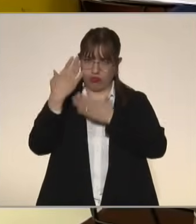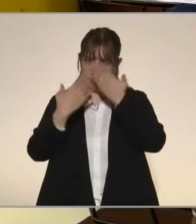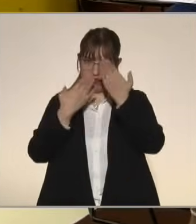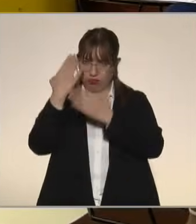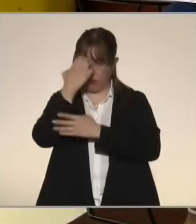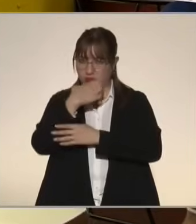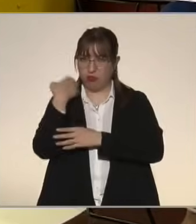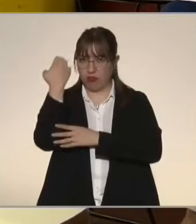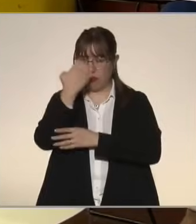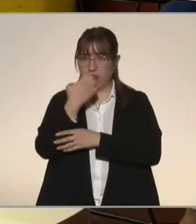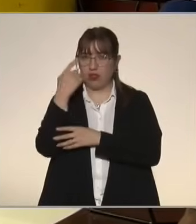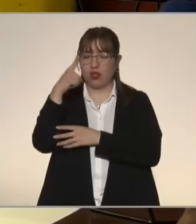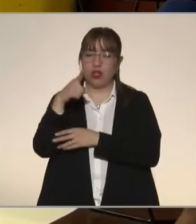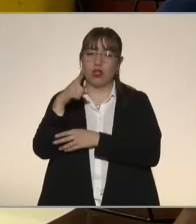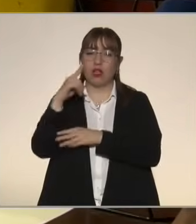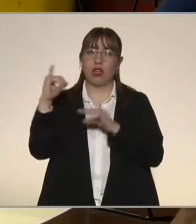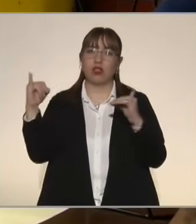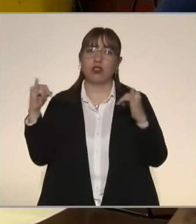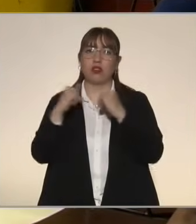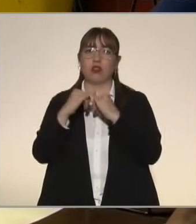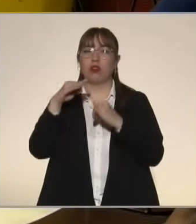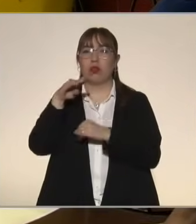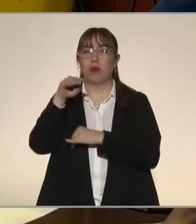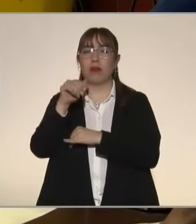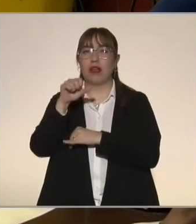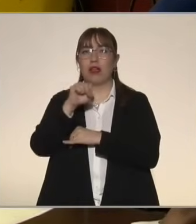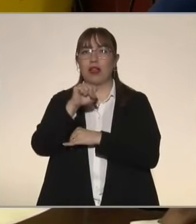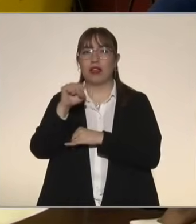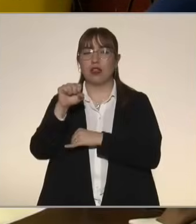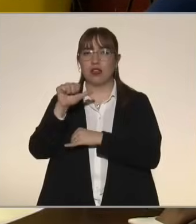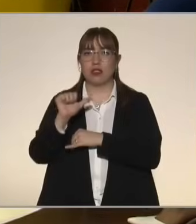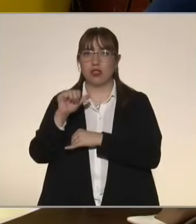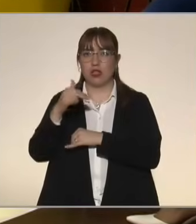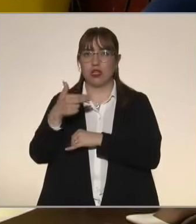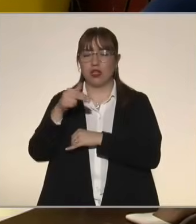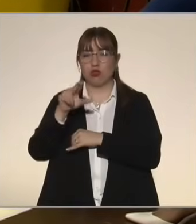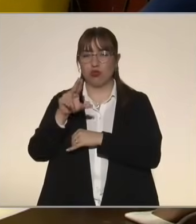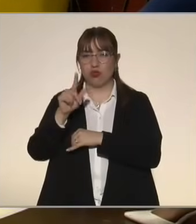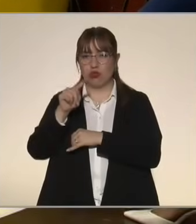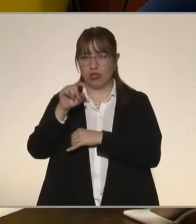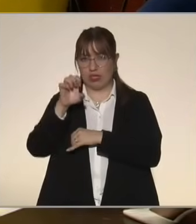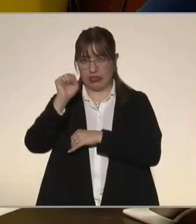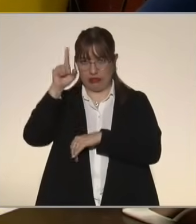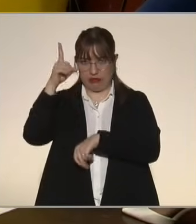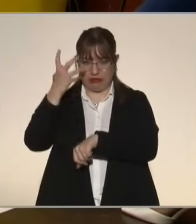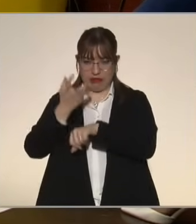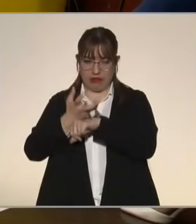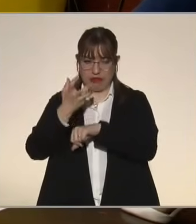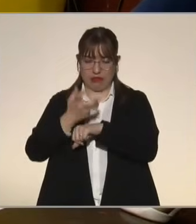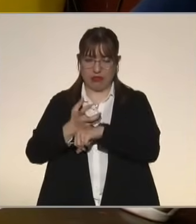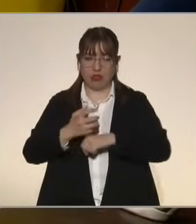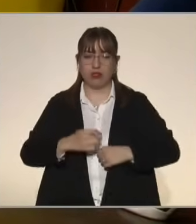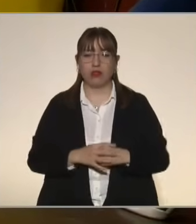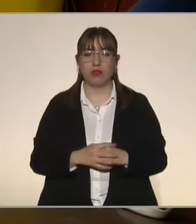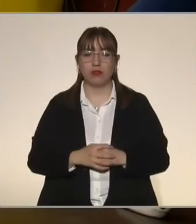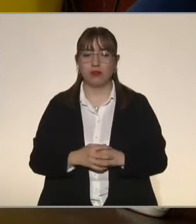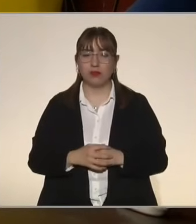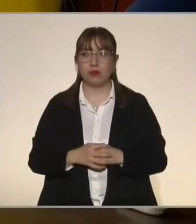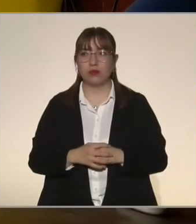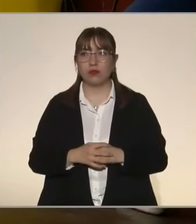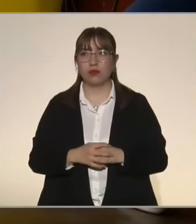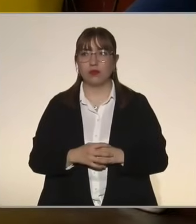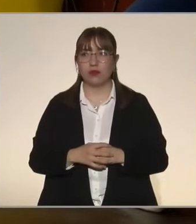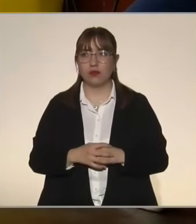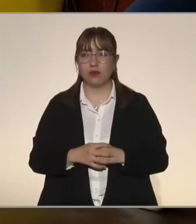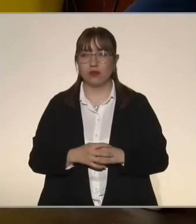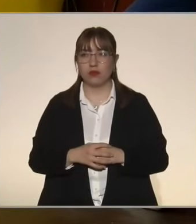de Massachusetts sobre felicidad y lo que han comprobado que sí hace feliz a los seres humanos. Realmente son como 10 puntitos. De la Universidad de Pensilvania, ¿no? Es donde